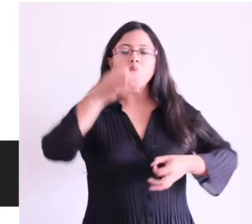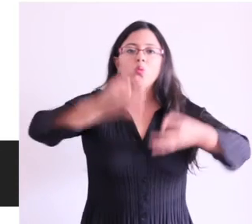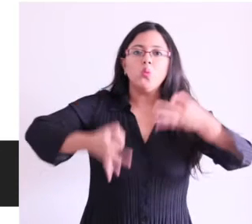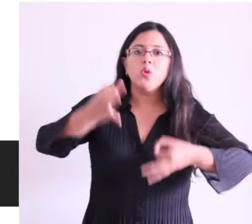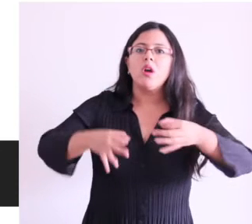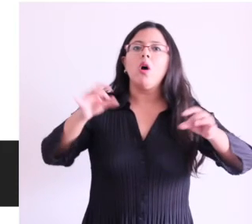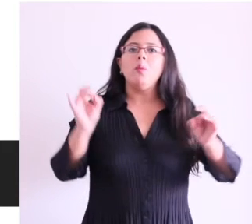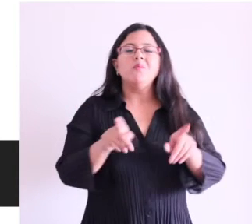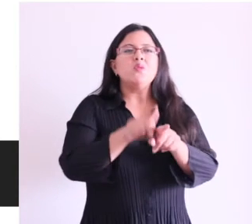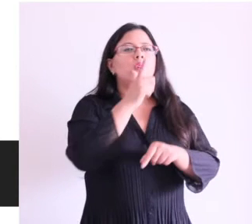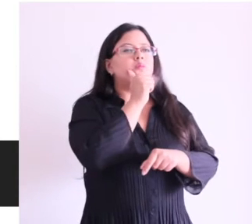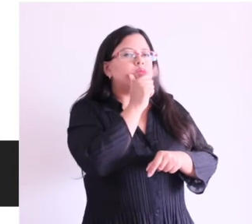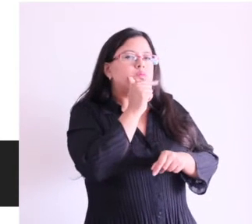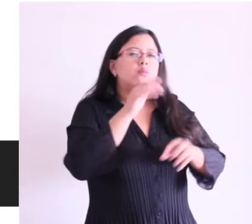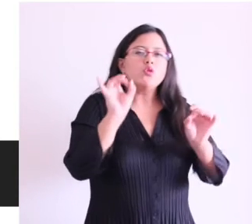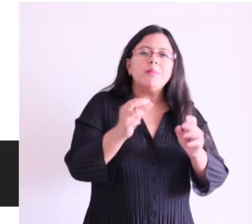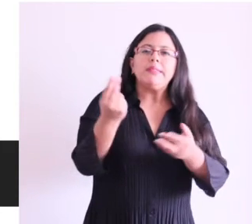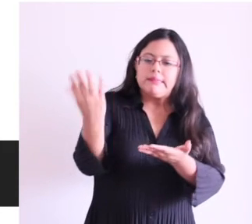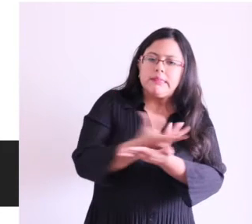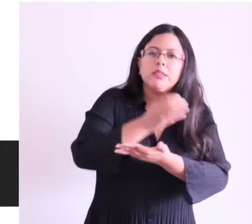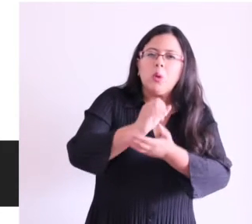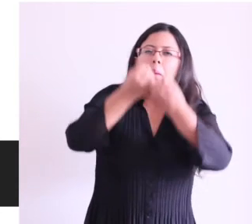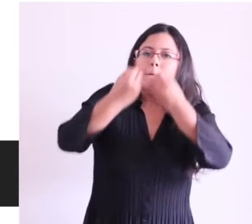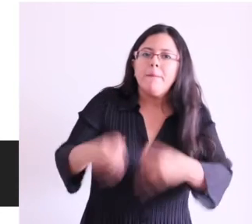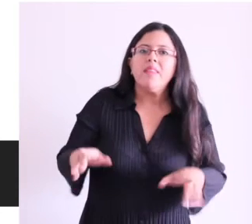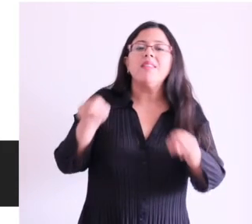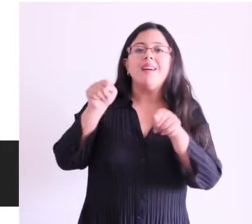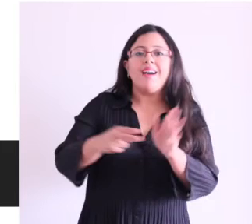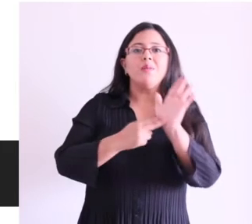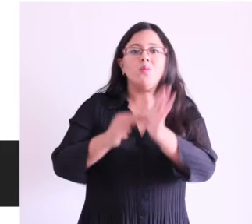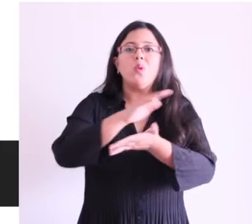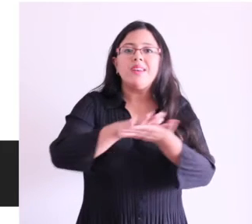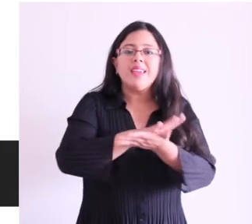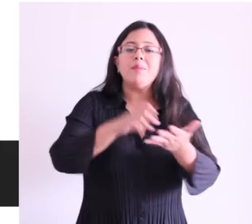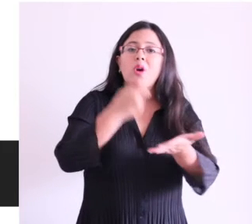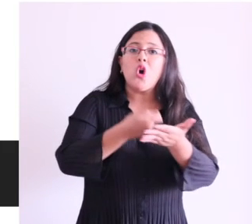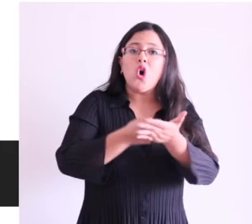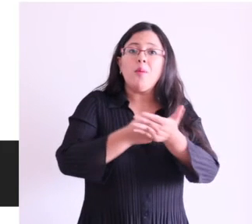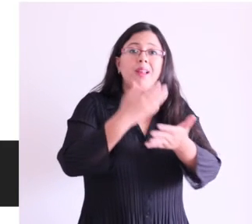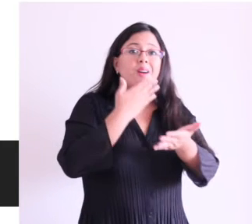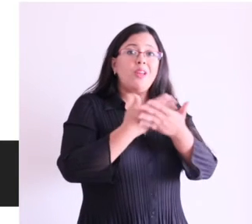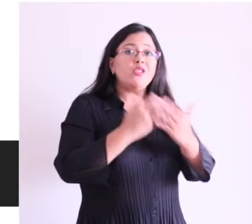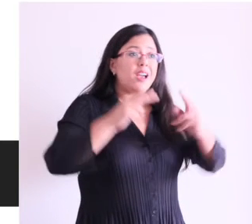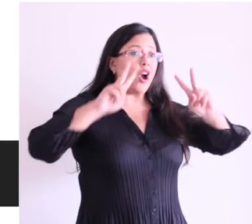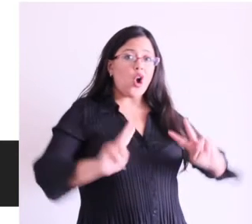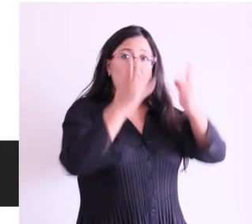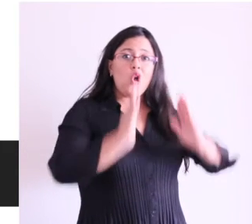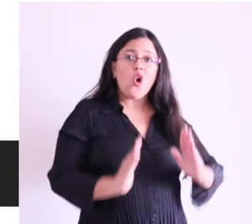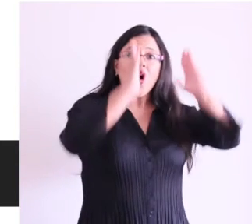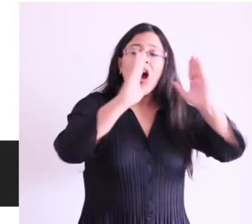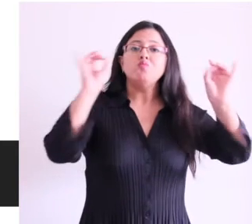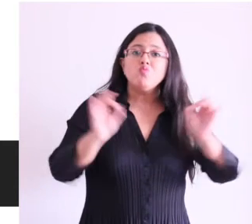tenga una contingencia incierta de ganancia o pérdida. Aquí colocamos como ejemplo la compra en verde o un contrato